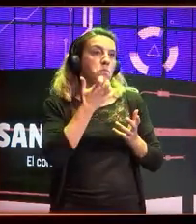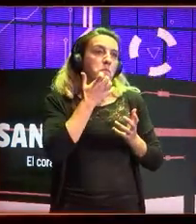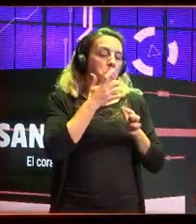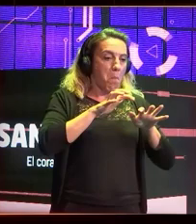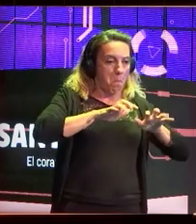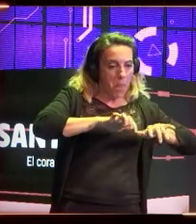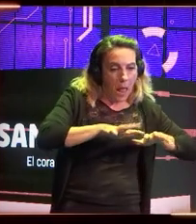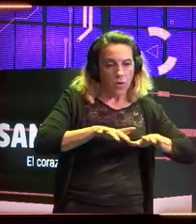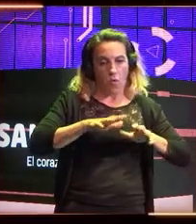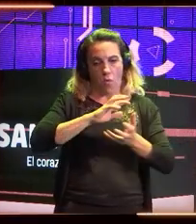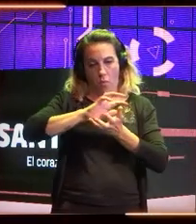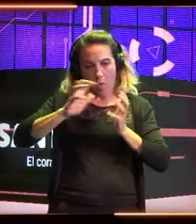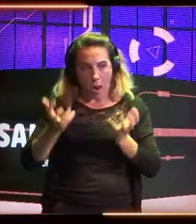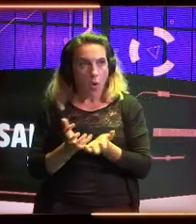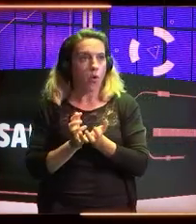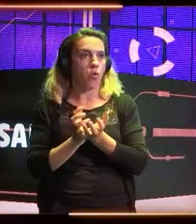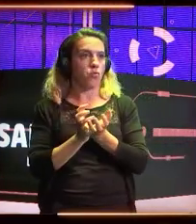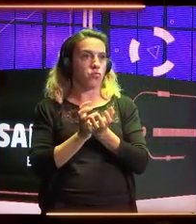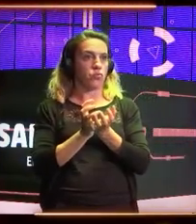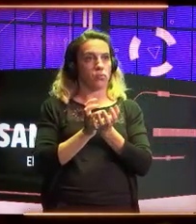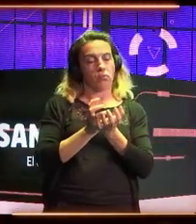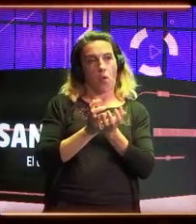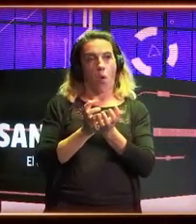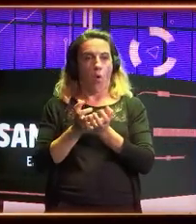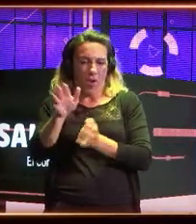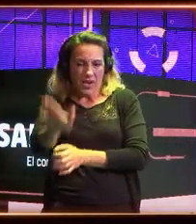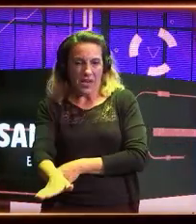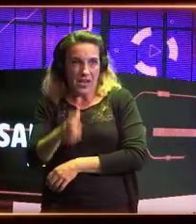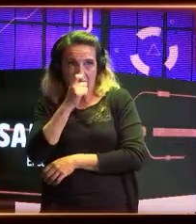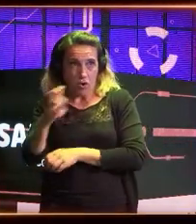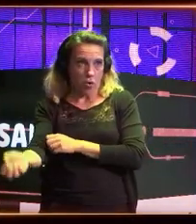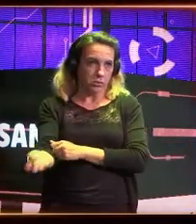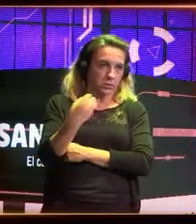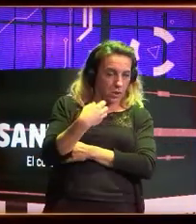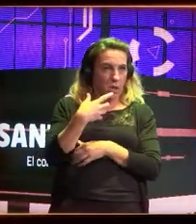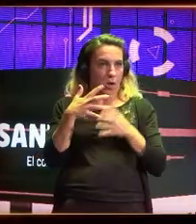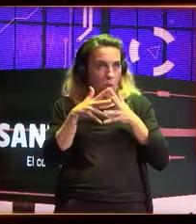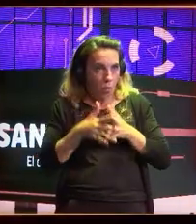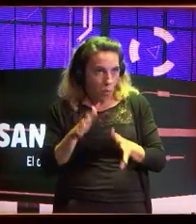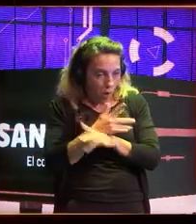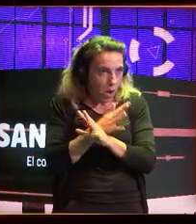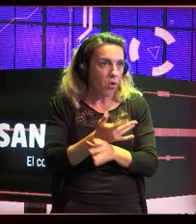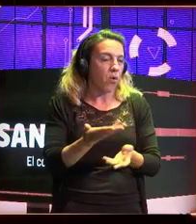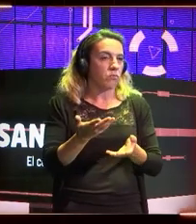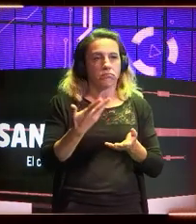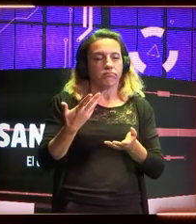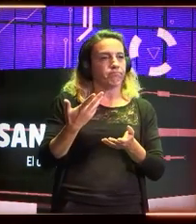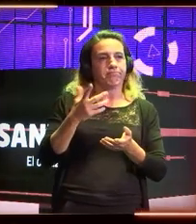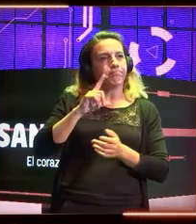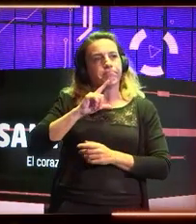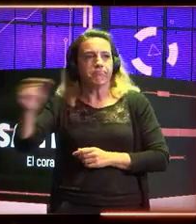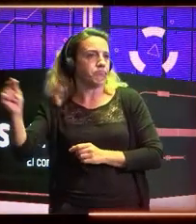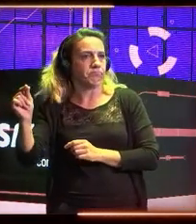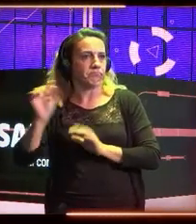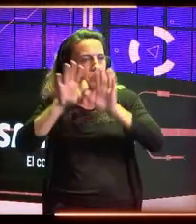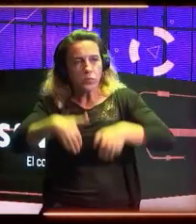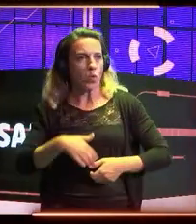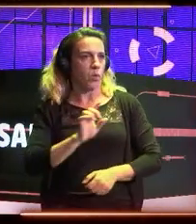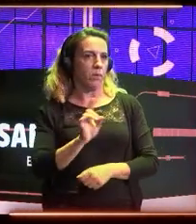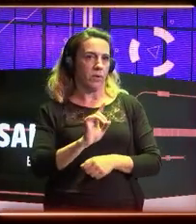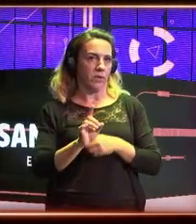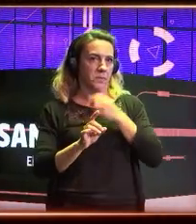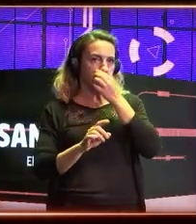piano un balón al niño rata que te gana el fortnite da igual cualquier cosa que pongas a esa velocidad escape va a escapar para siempre no va a